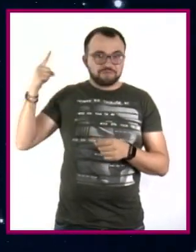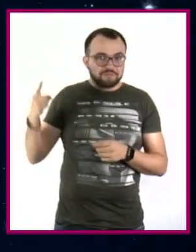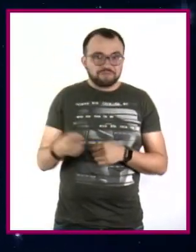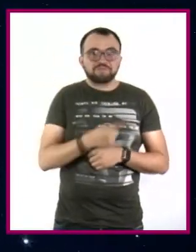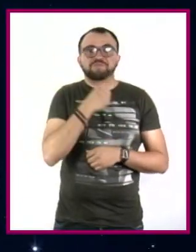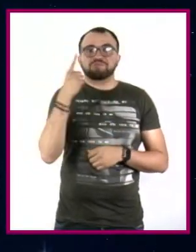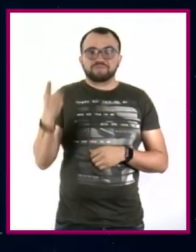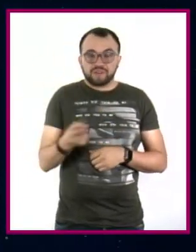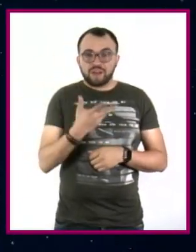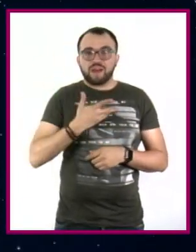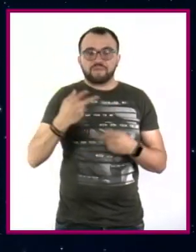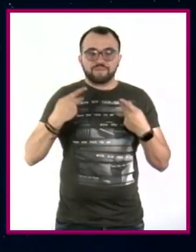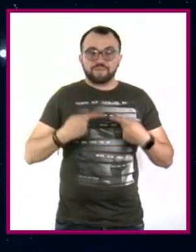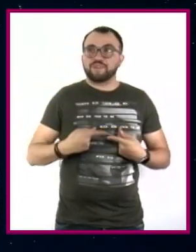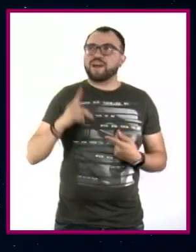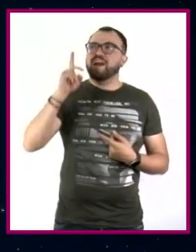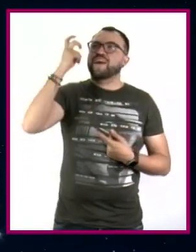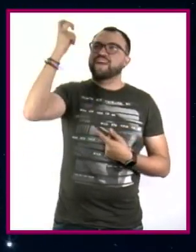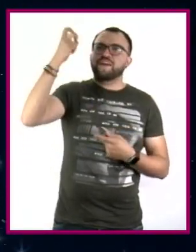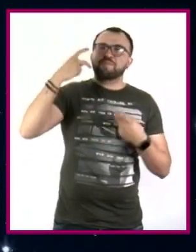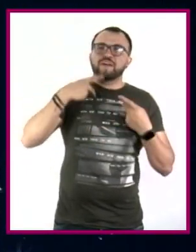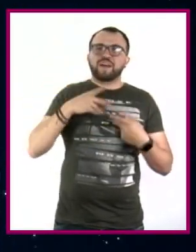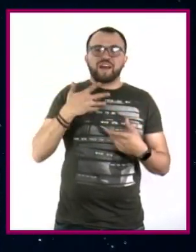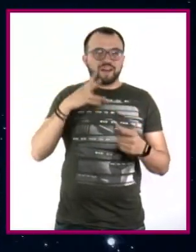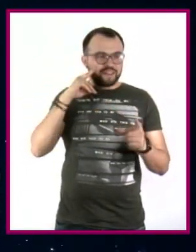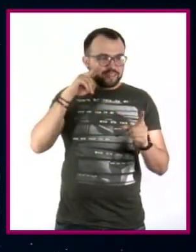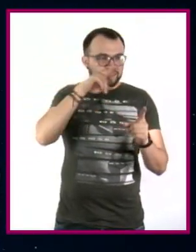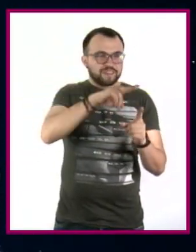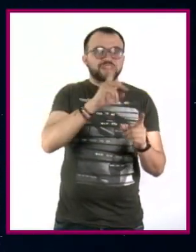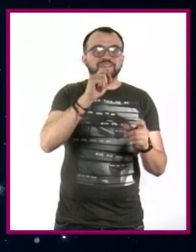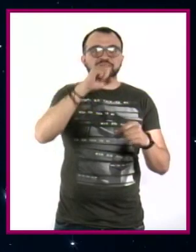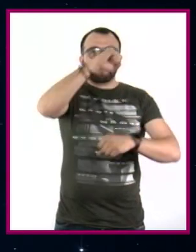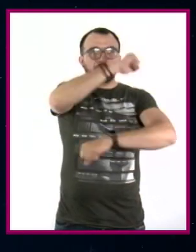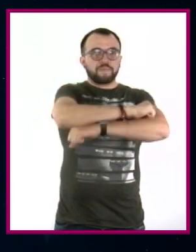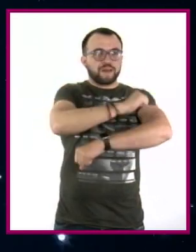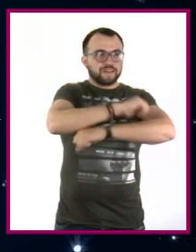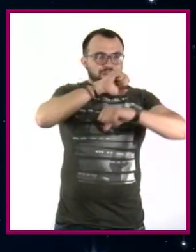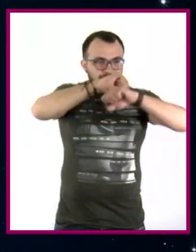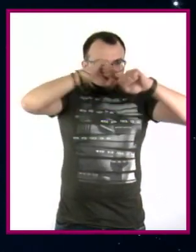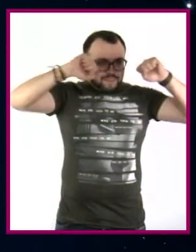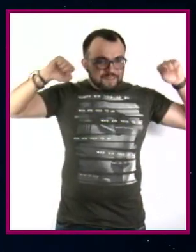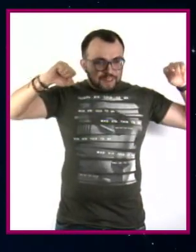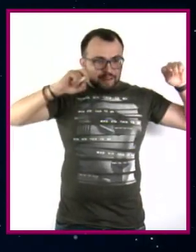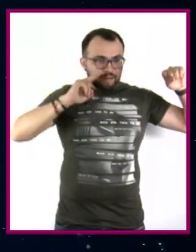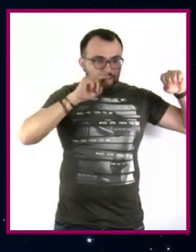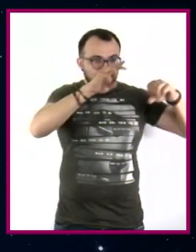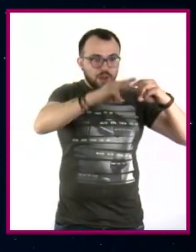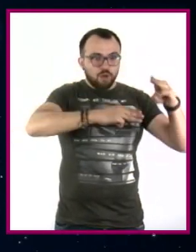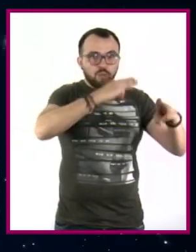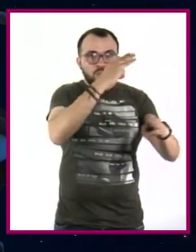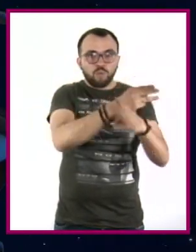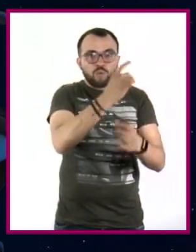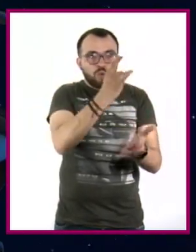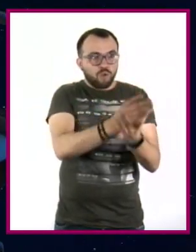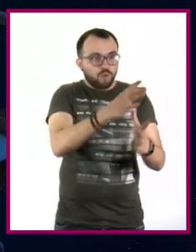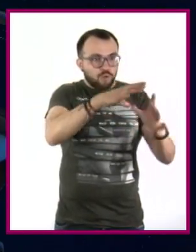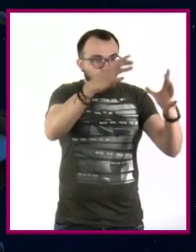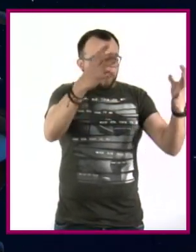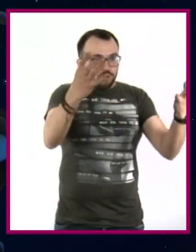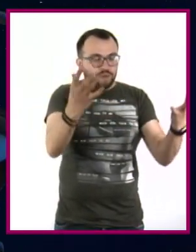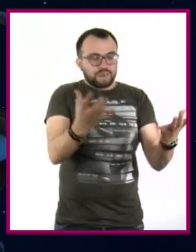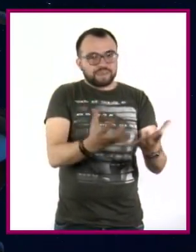La vista que han de tener. ¿Quién no quisiera mirar por su ventana y encontrarse con la inmensidad de la Tierra en una sola escena?